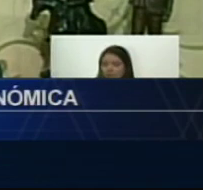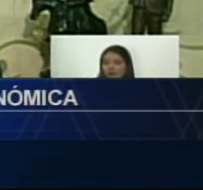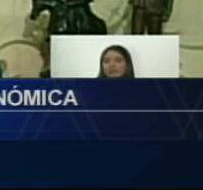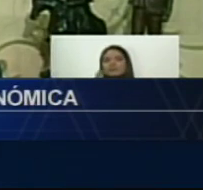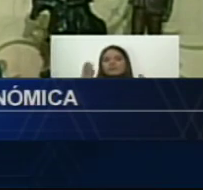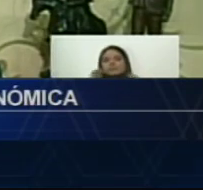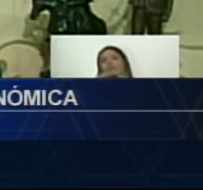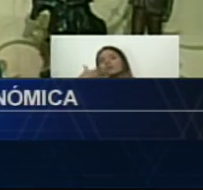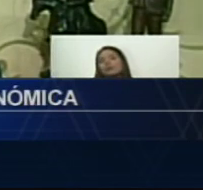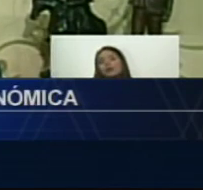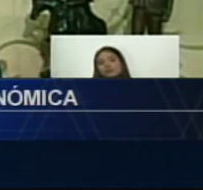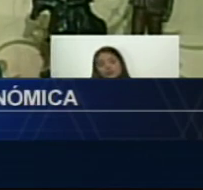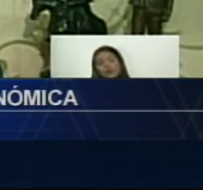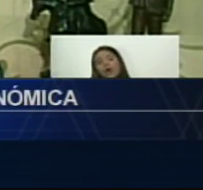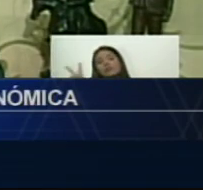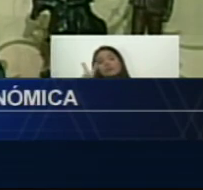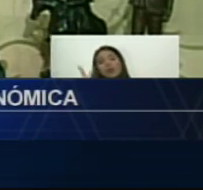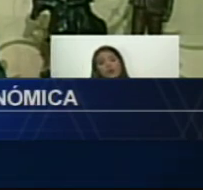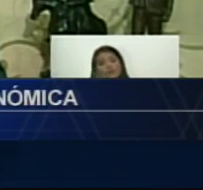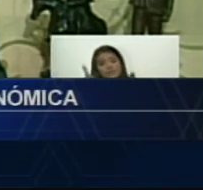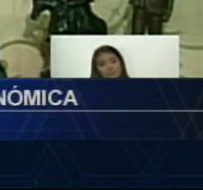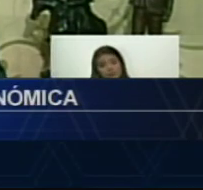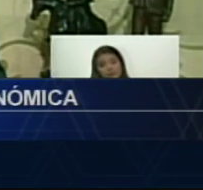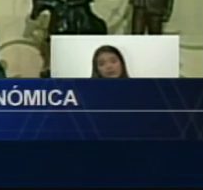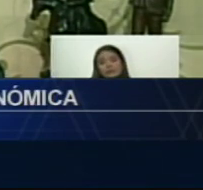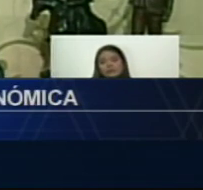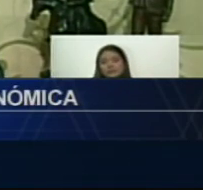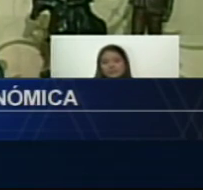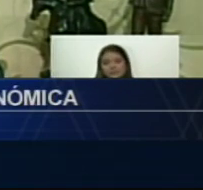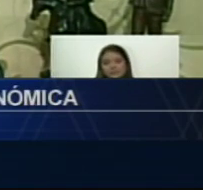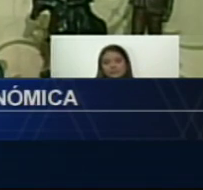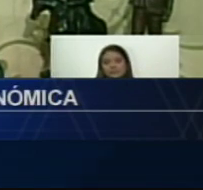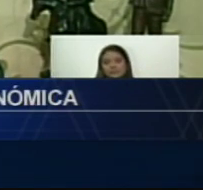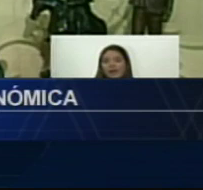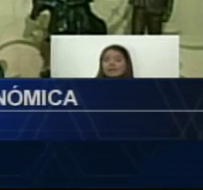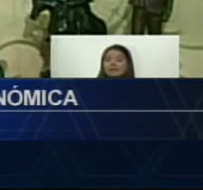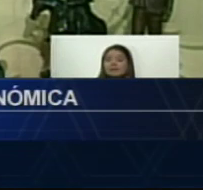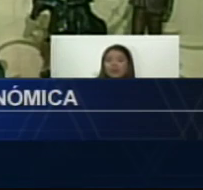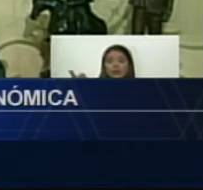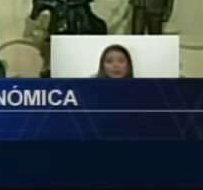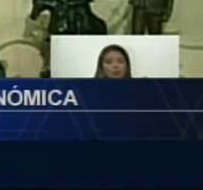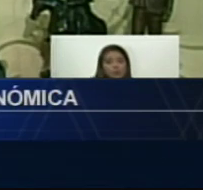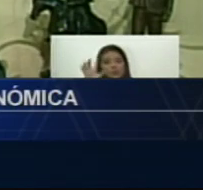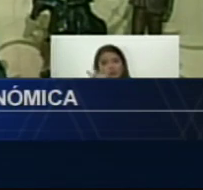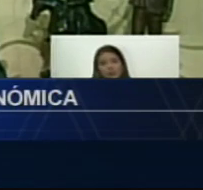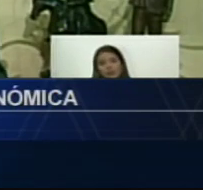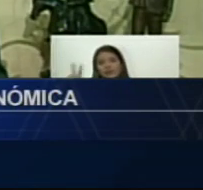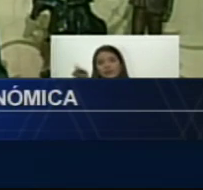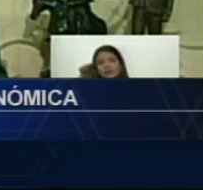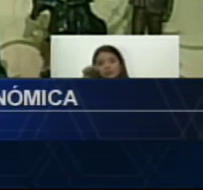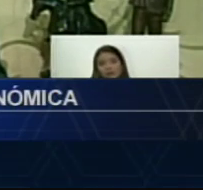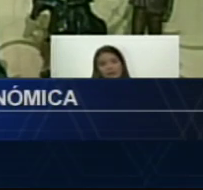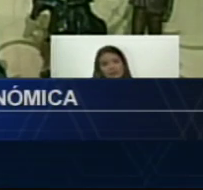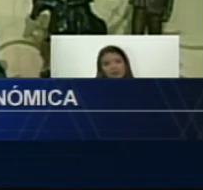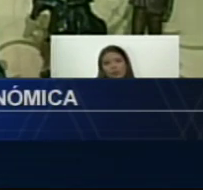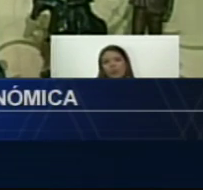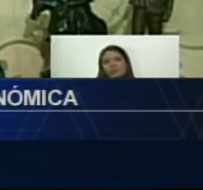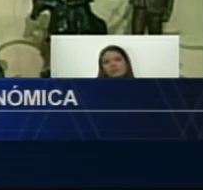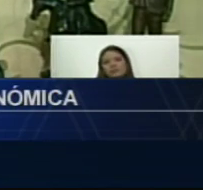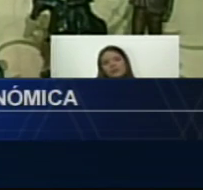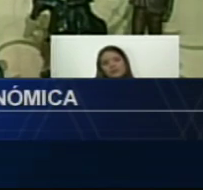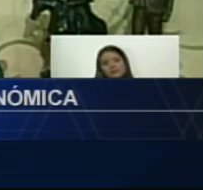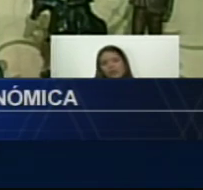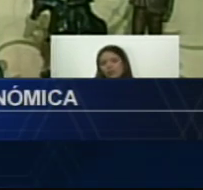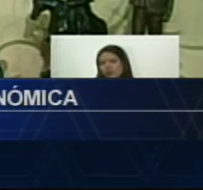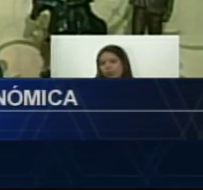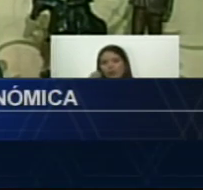cohesión existente entre los venezolanos y las venezolanas en el desarrollo económico nacional y contra las acciones ejercidas por factores